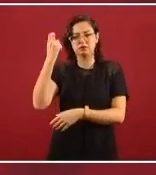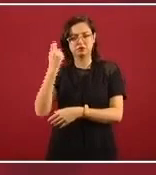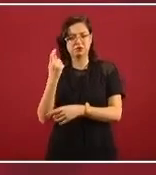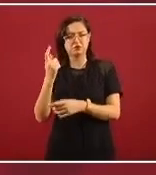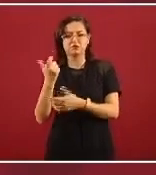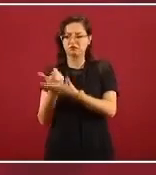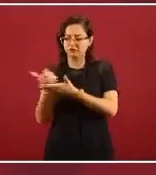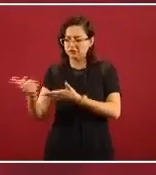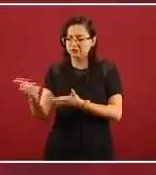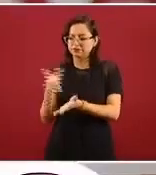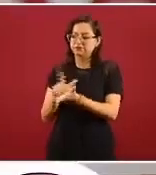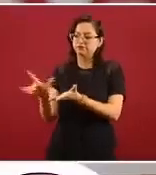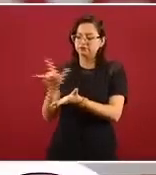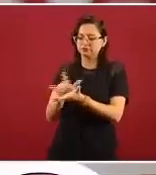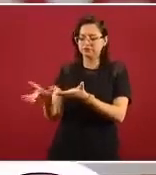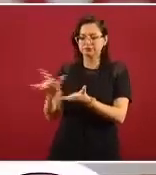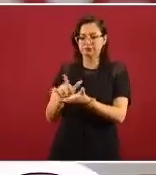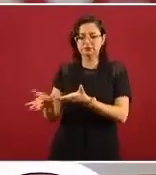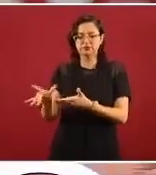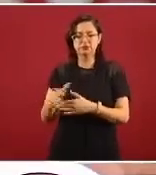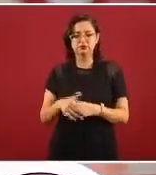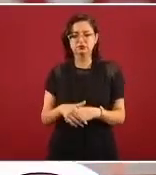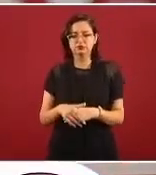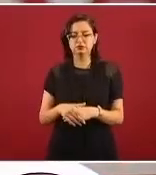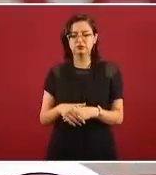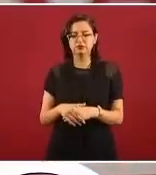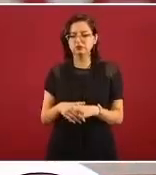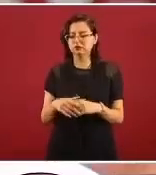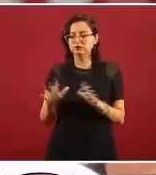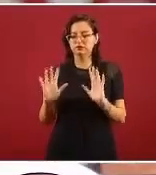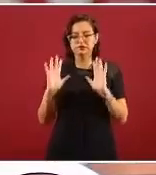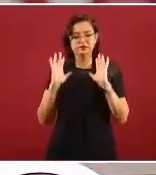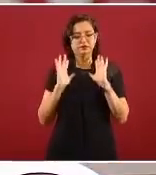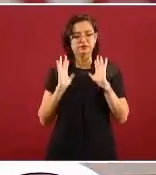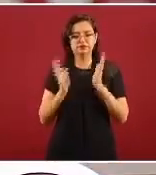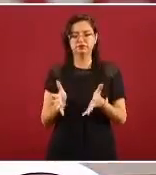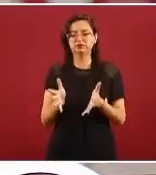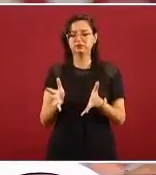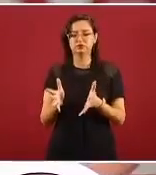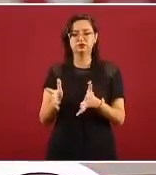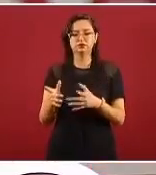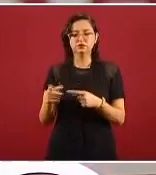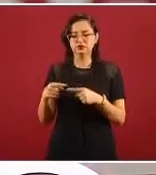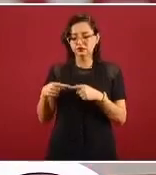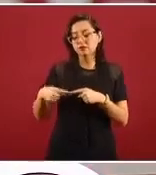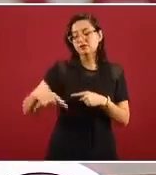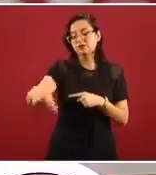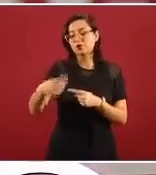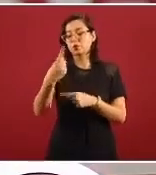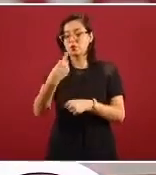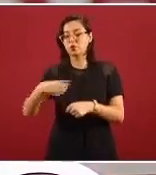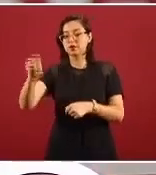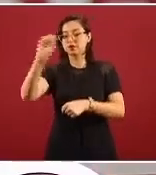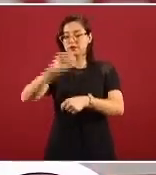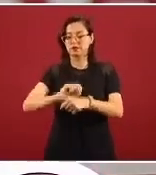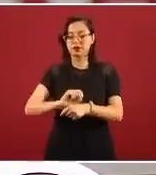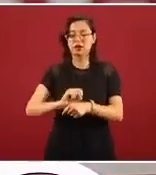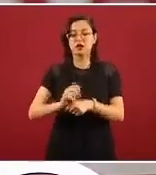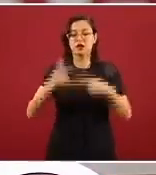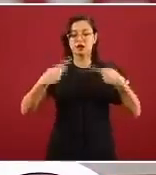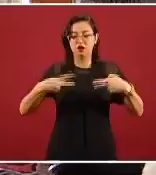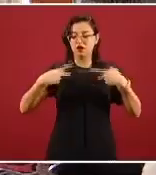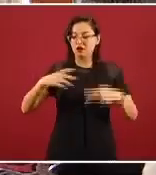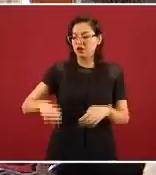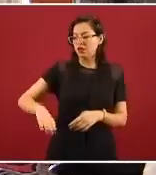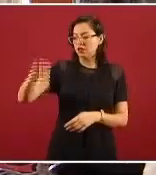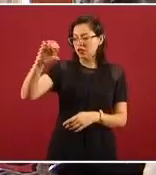Ya en una semana terminamos de distribuir todos los apoyos a los adultos